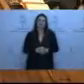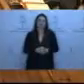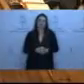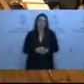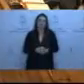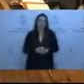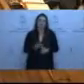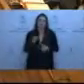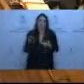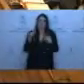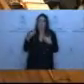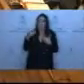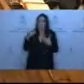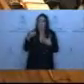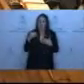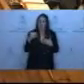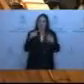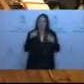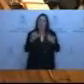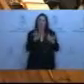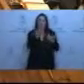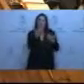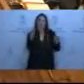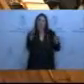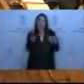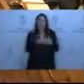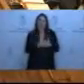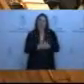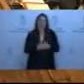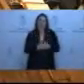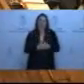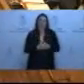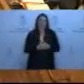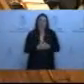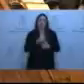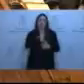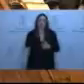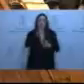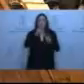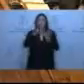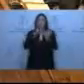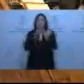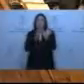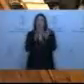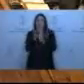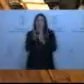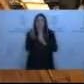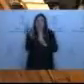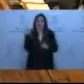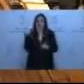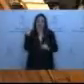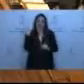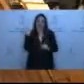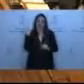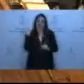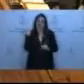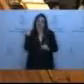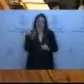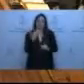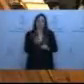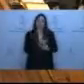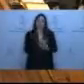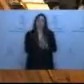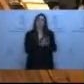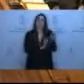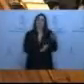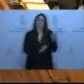Sí, muchas gracias, señor presidente. Señorías, el pasado 27 de abril se conocía un nuevo informe